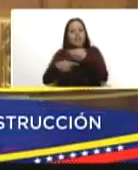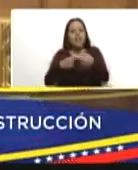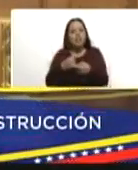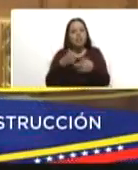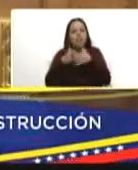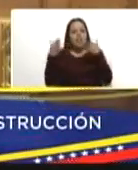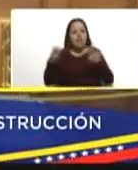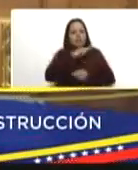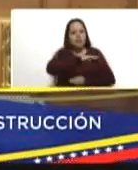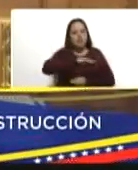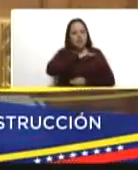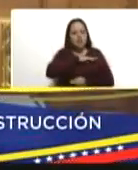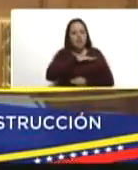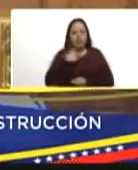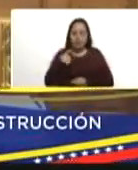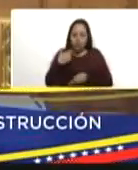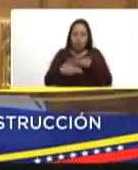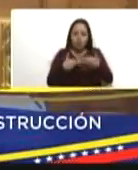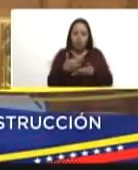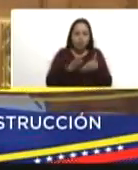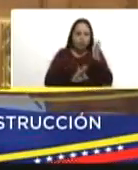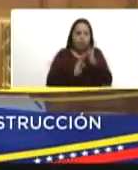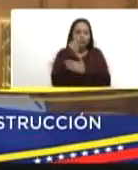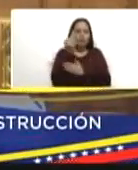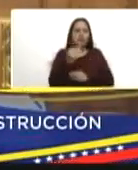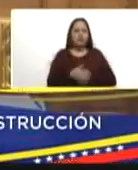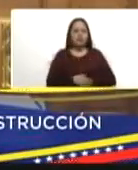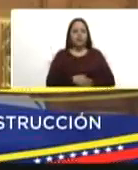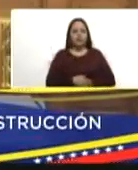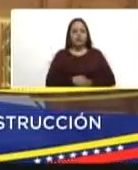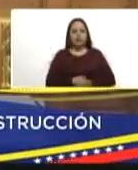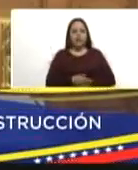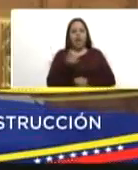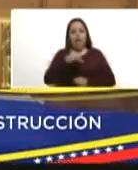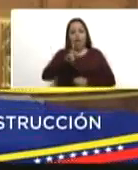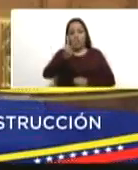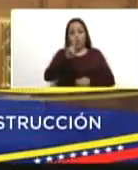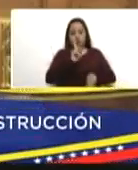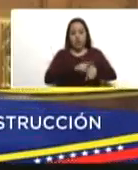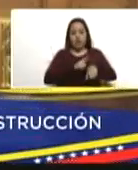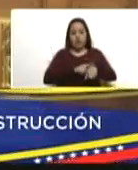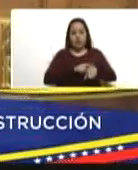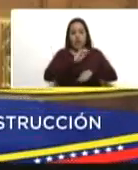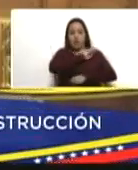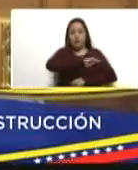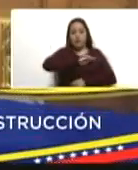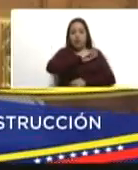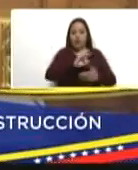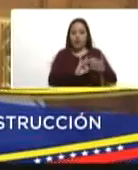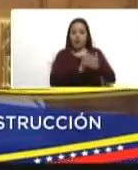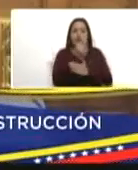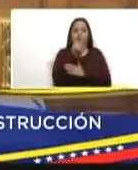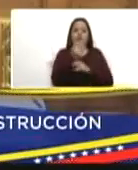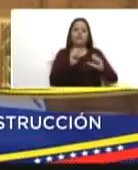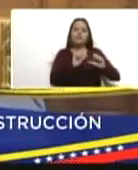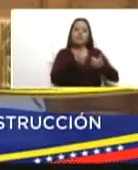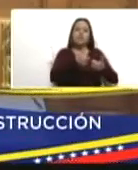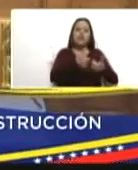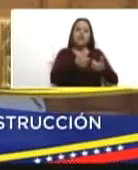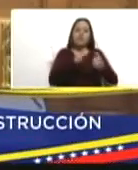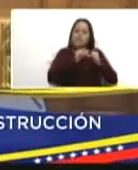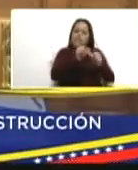grandes misiones que vengo fundando yo hay dos épocas las misiones fundacionales que siguen